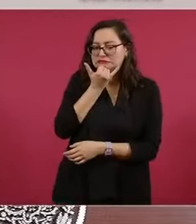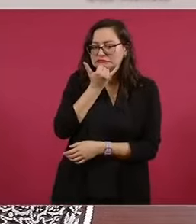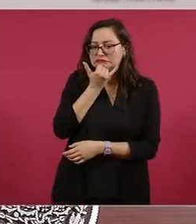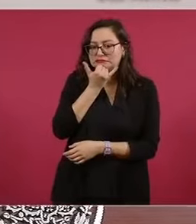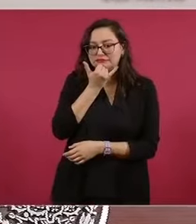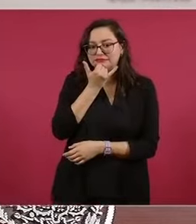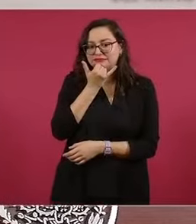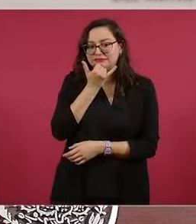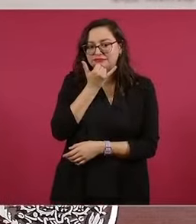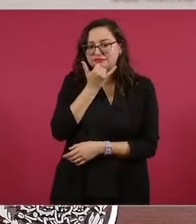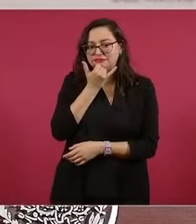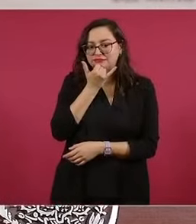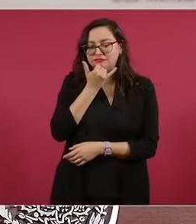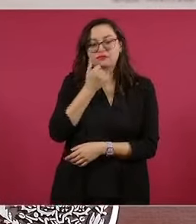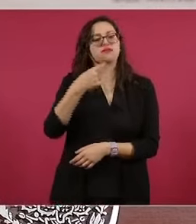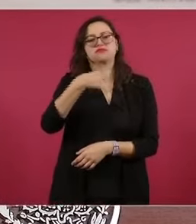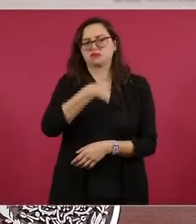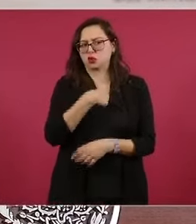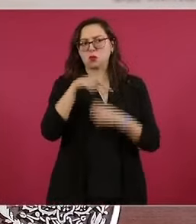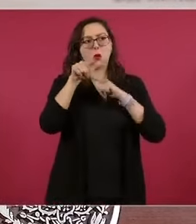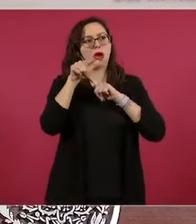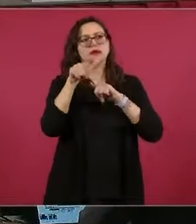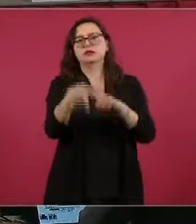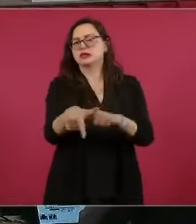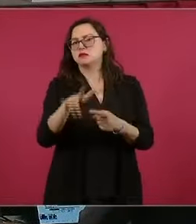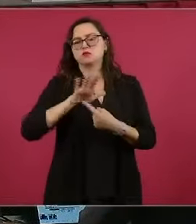porque yo no voy a dejarlo.